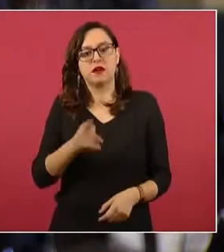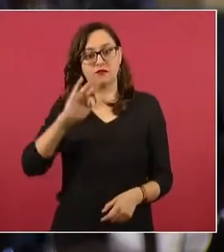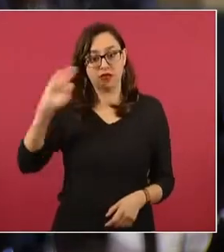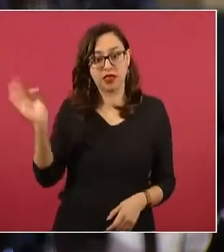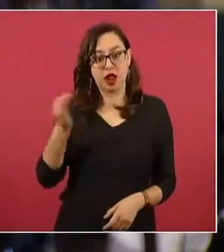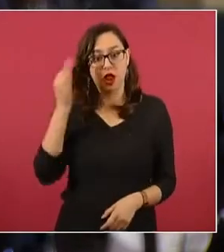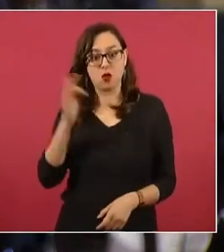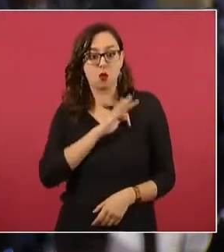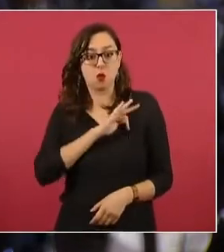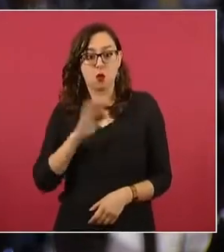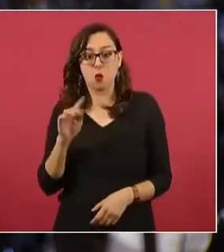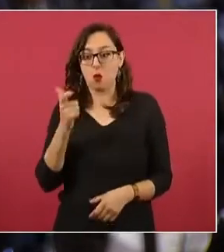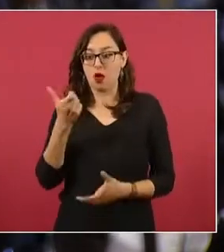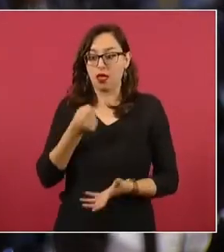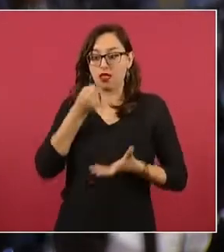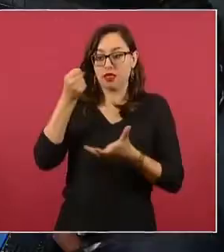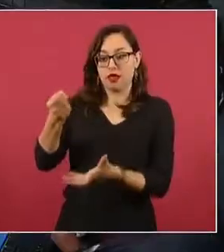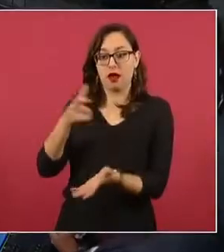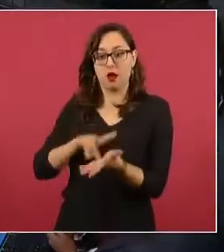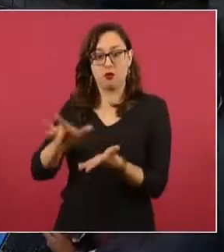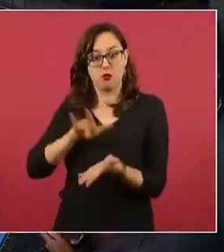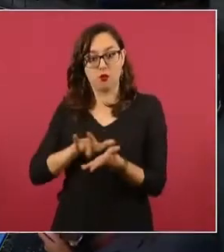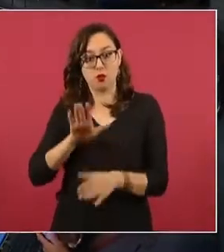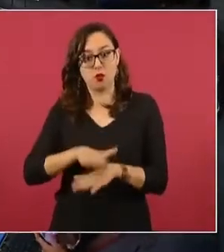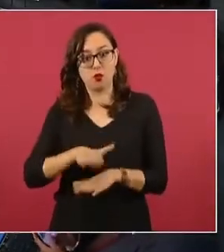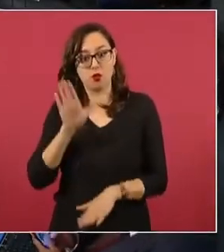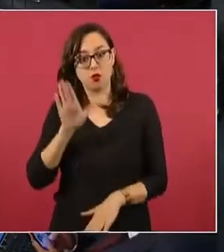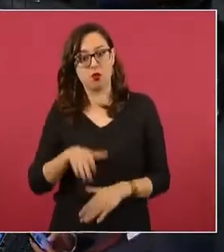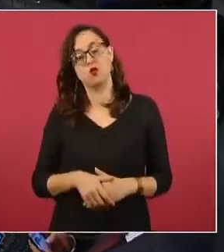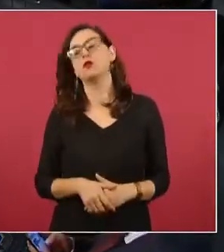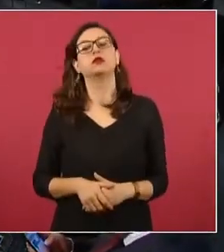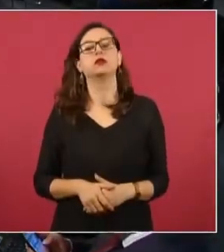pudiera apoyar, presidente. No, pues